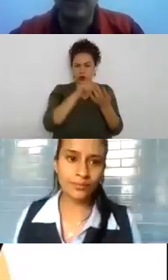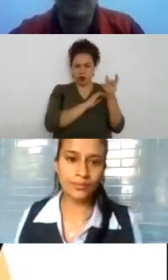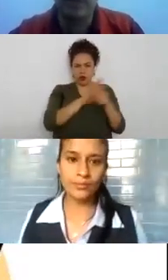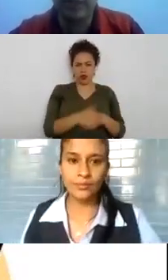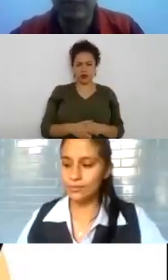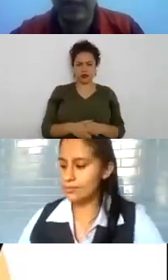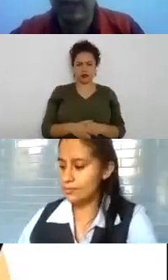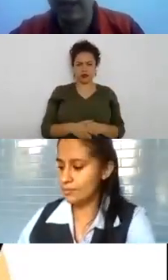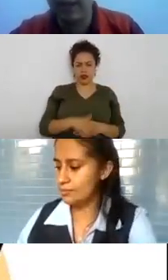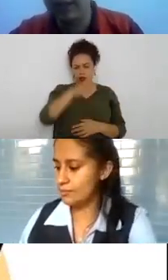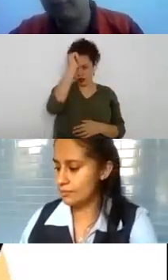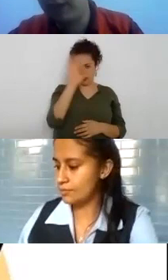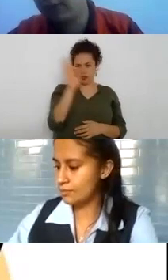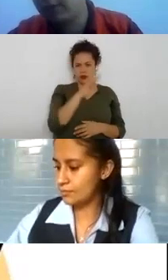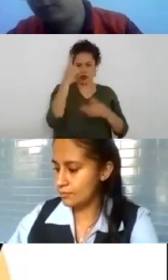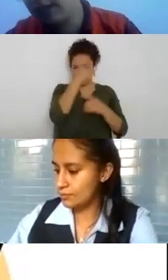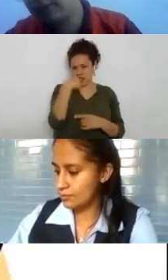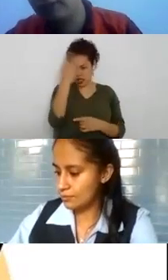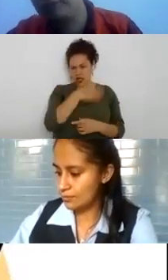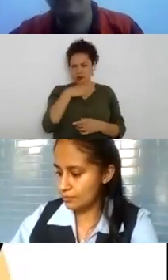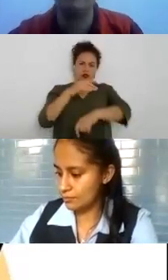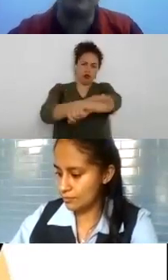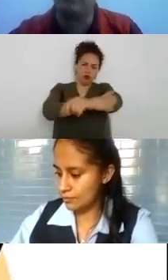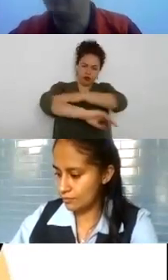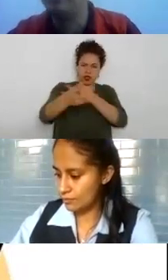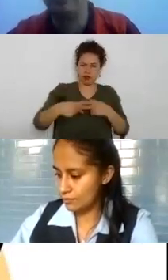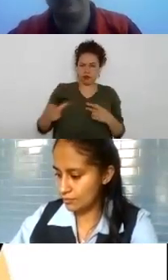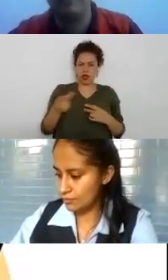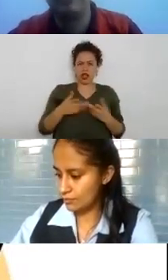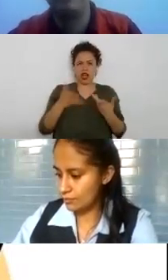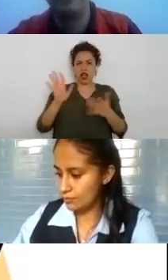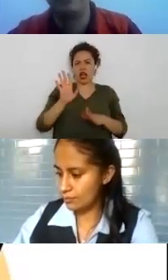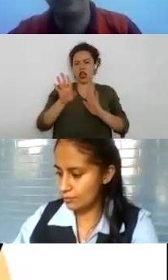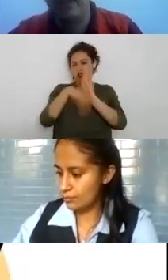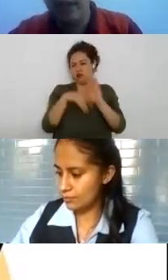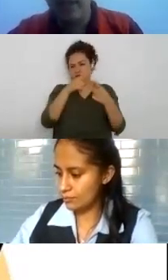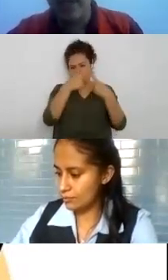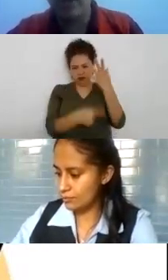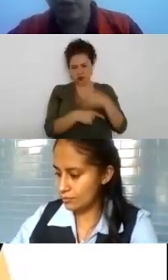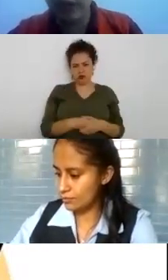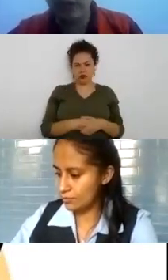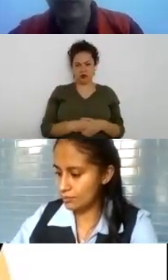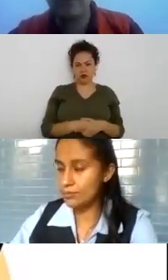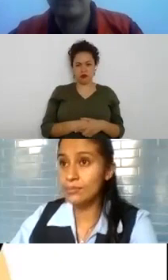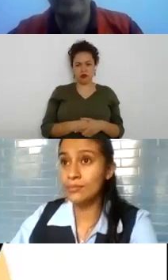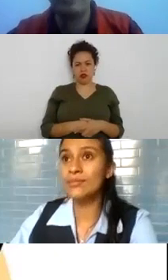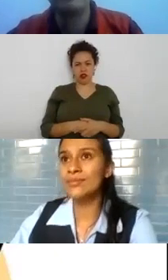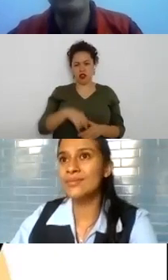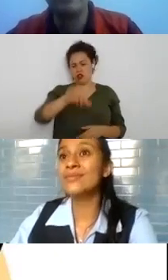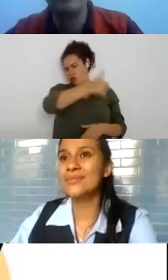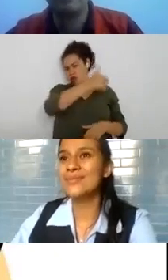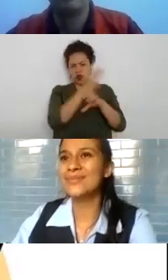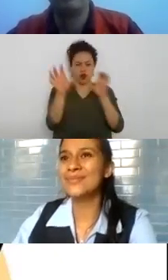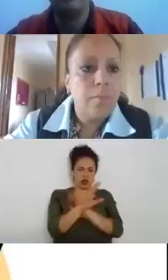¿De acuerdo? Si es en la cara, en el pecho, en los brazos, en las piernas, en los genitales y demás. ¿Ok? Y otro factor a considerar es